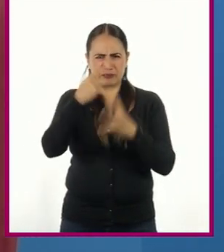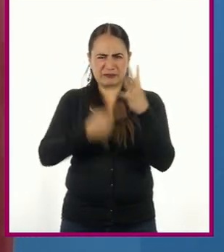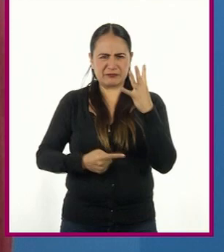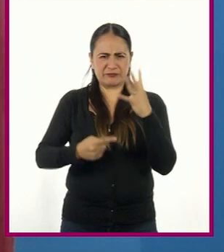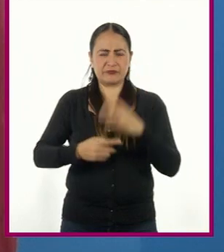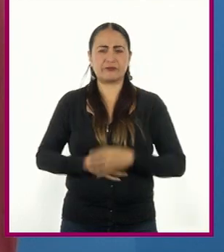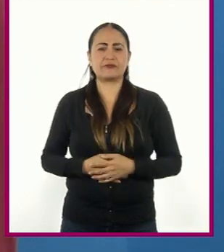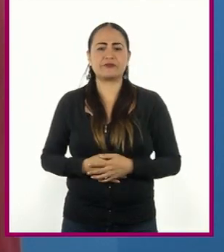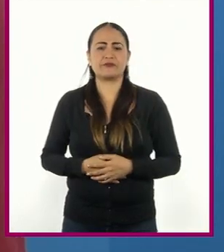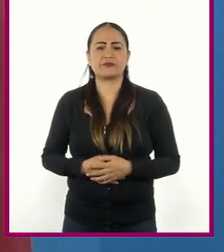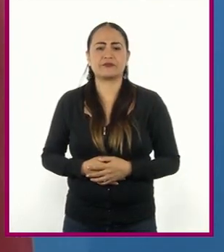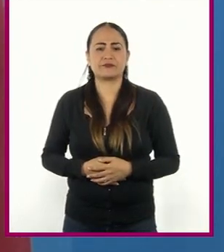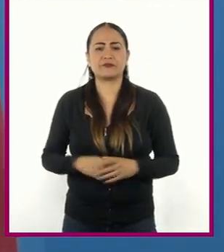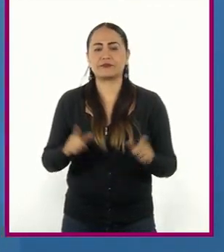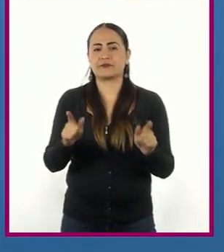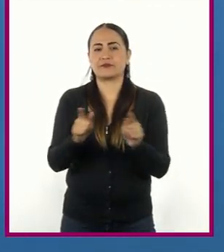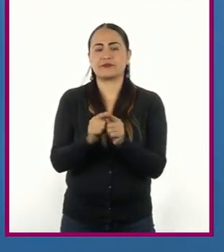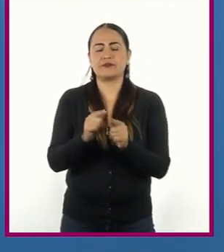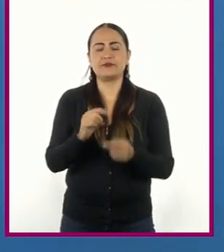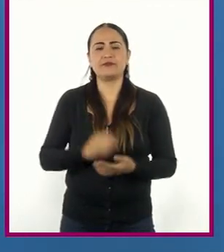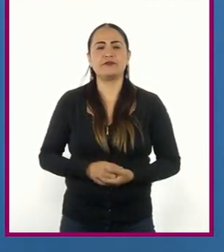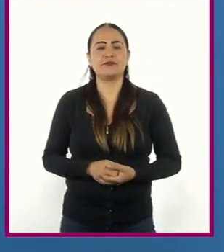regional. Hasta aquí la lectura.